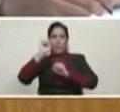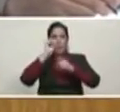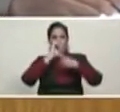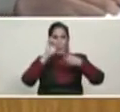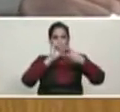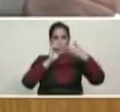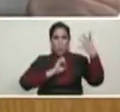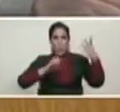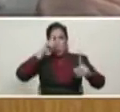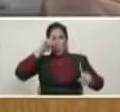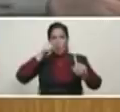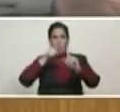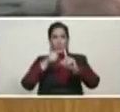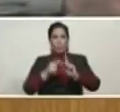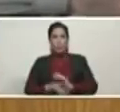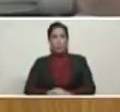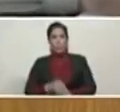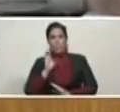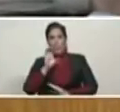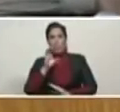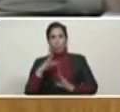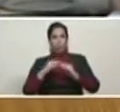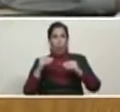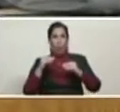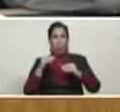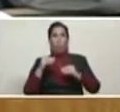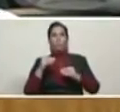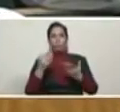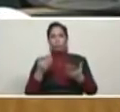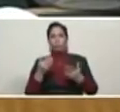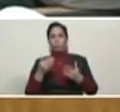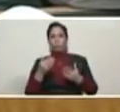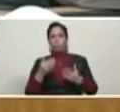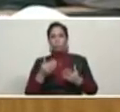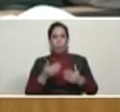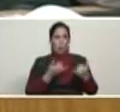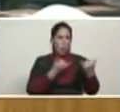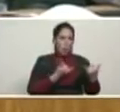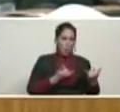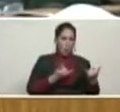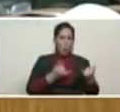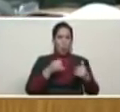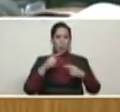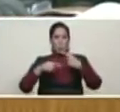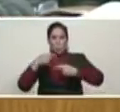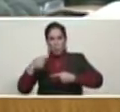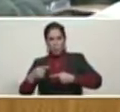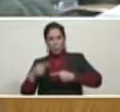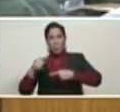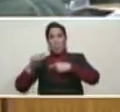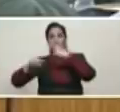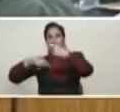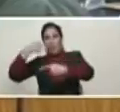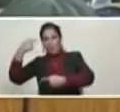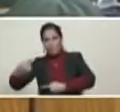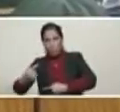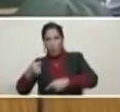país con todos sus pasos, del antes, durante y después de lo que es el despliegue, para